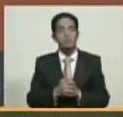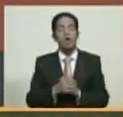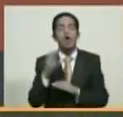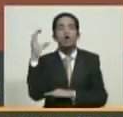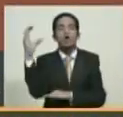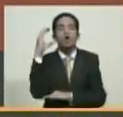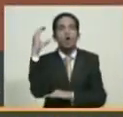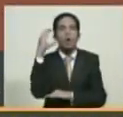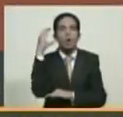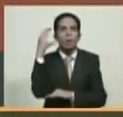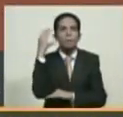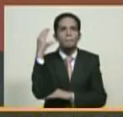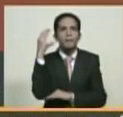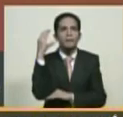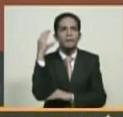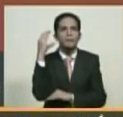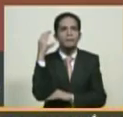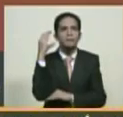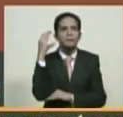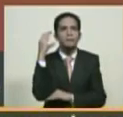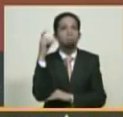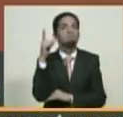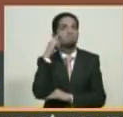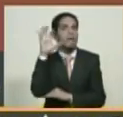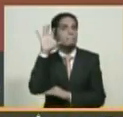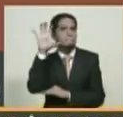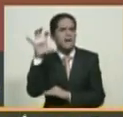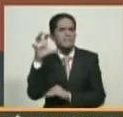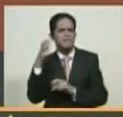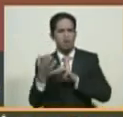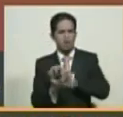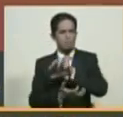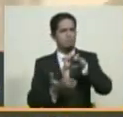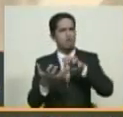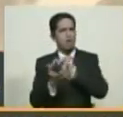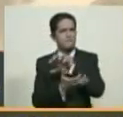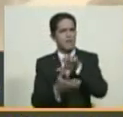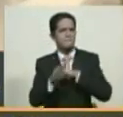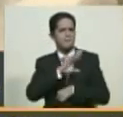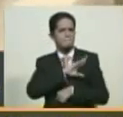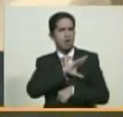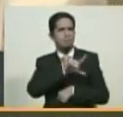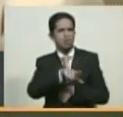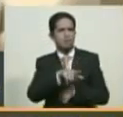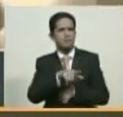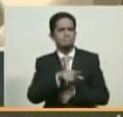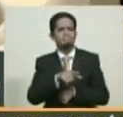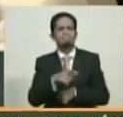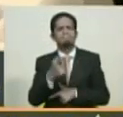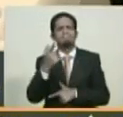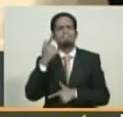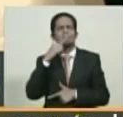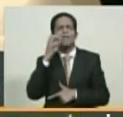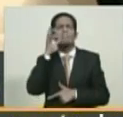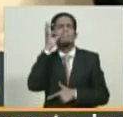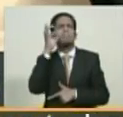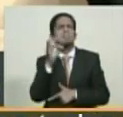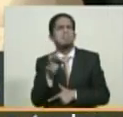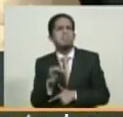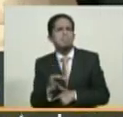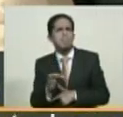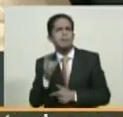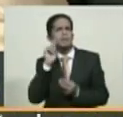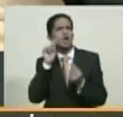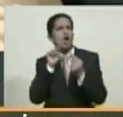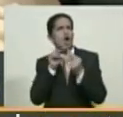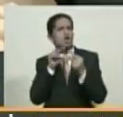Colombia, ciertamente, un país con un conflicto interno, conocido, desarrollado por las oligarquías contra